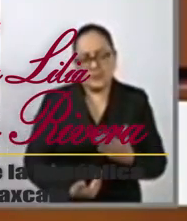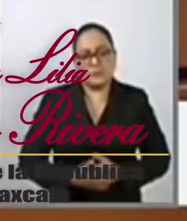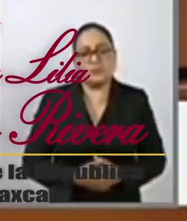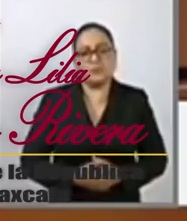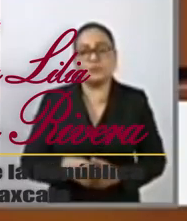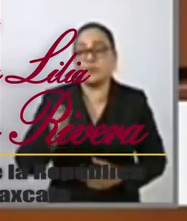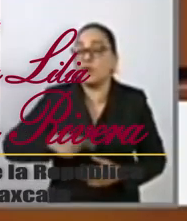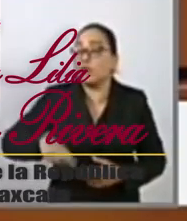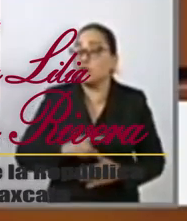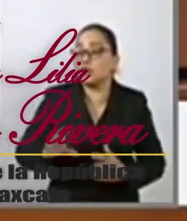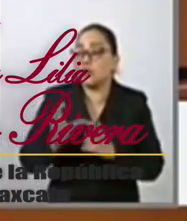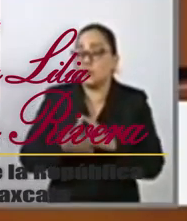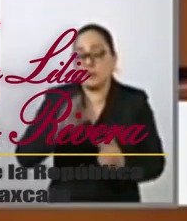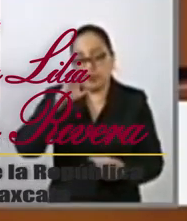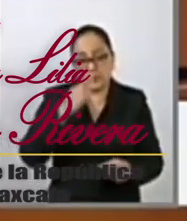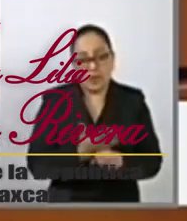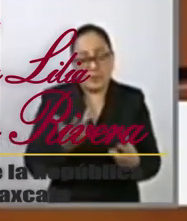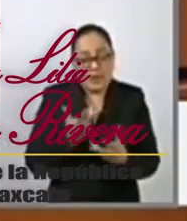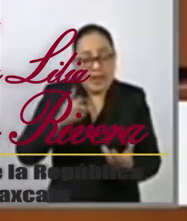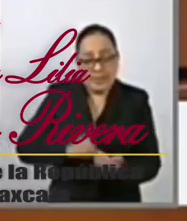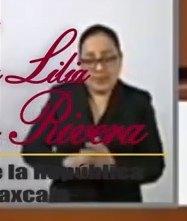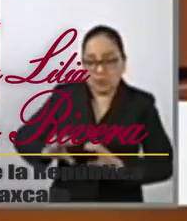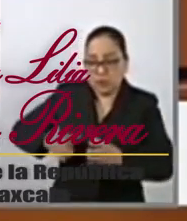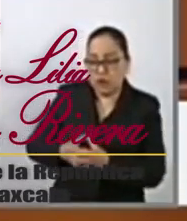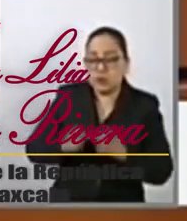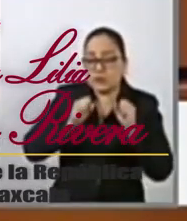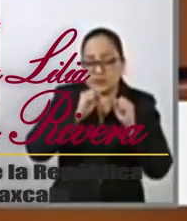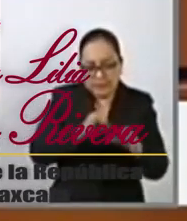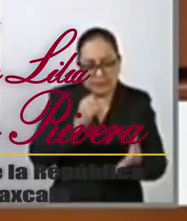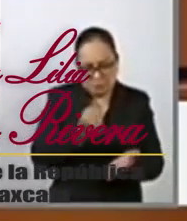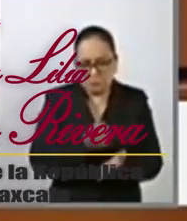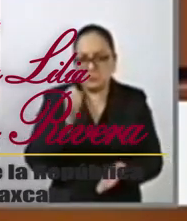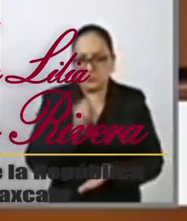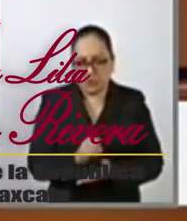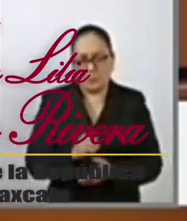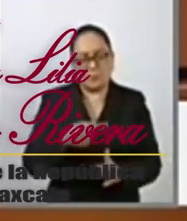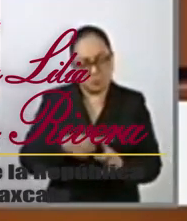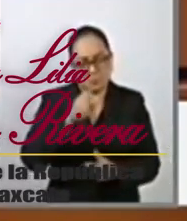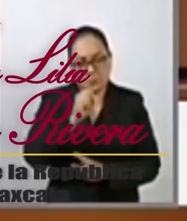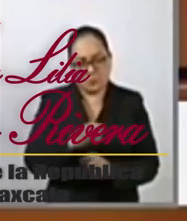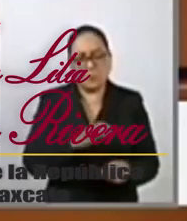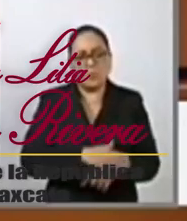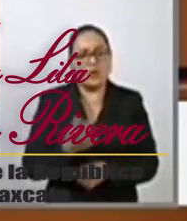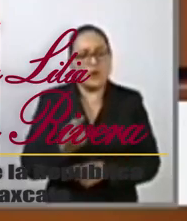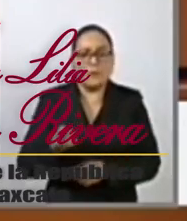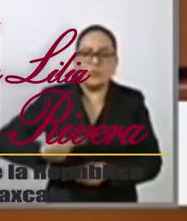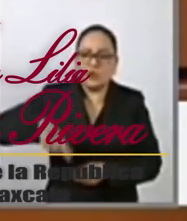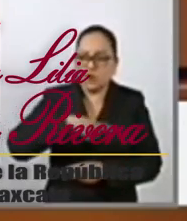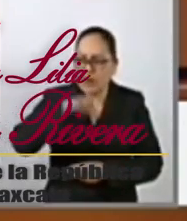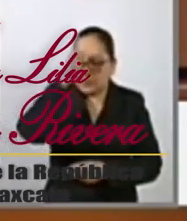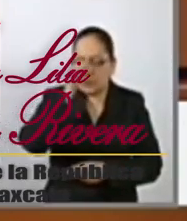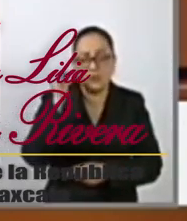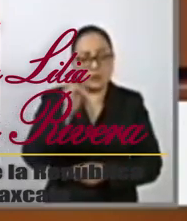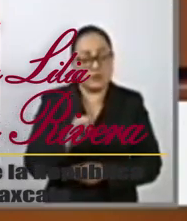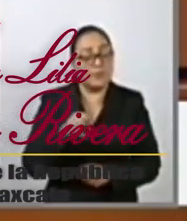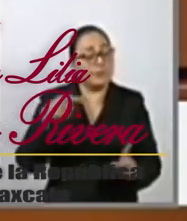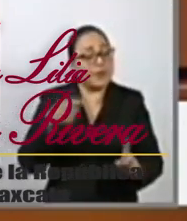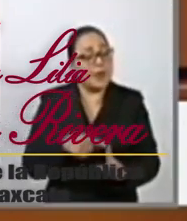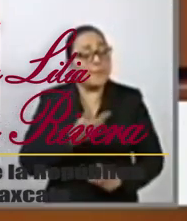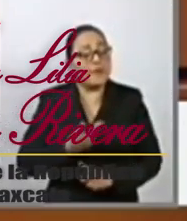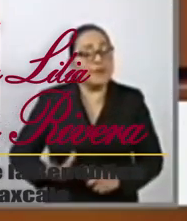dictaminadoras aprobamos en el sentido el dictamen positivo, pues coincidimos plenamente con el presidente de la